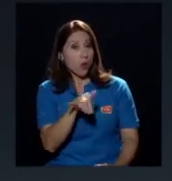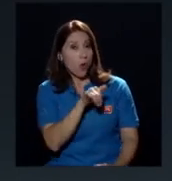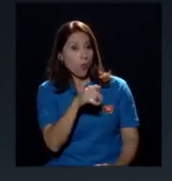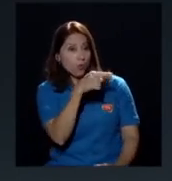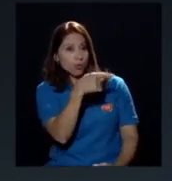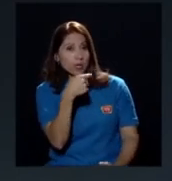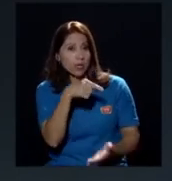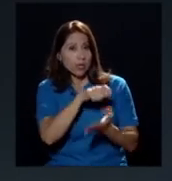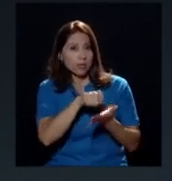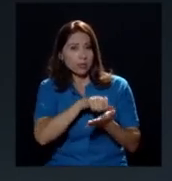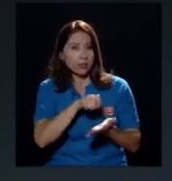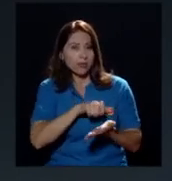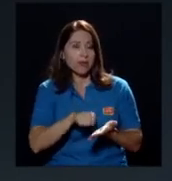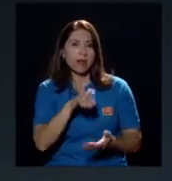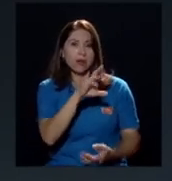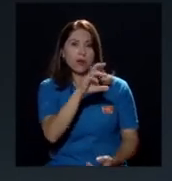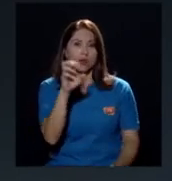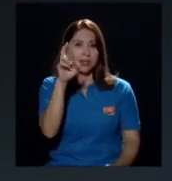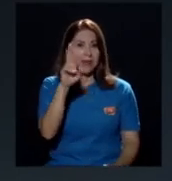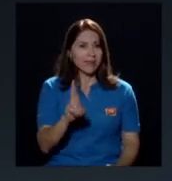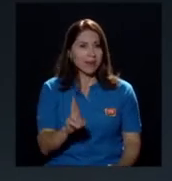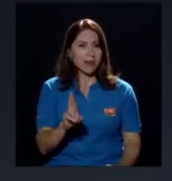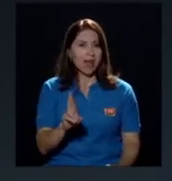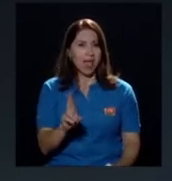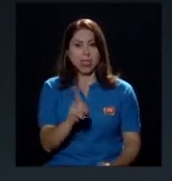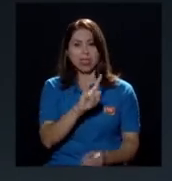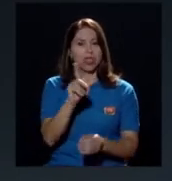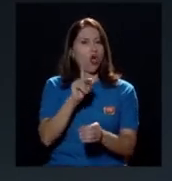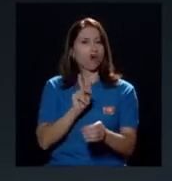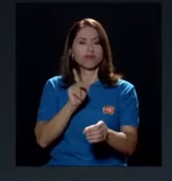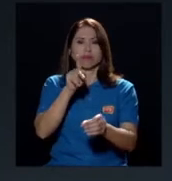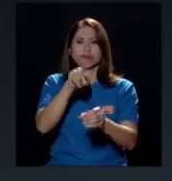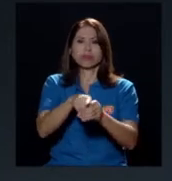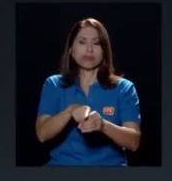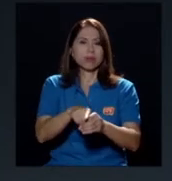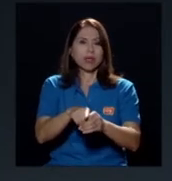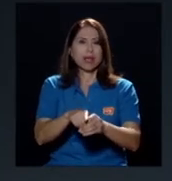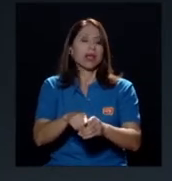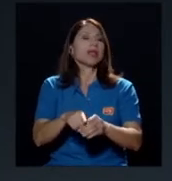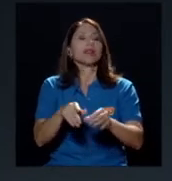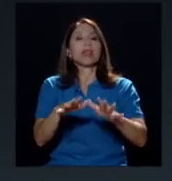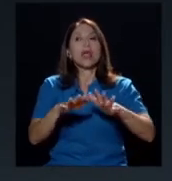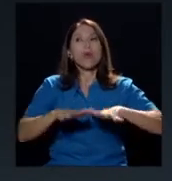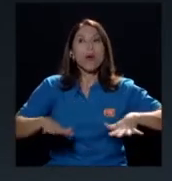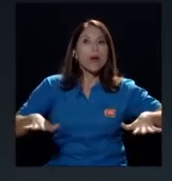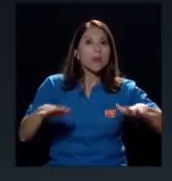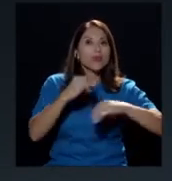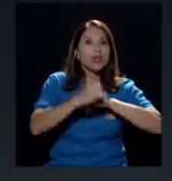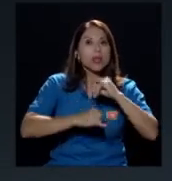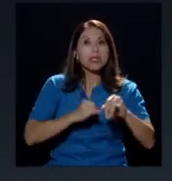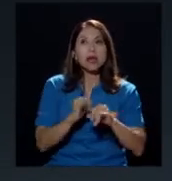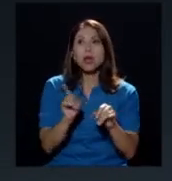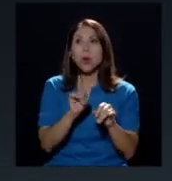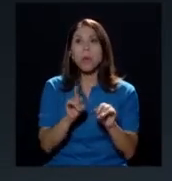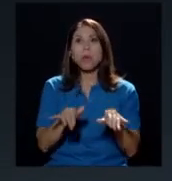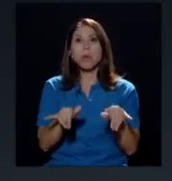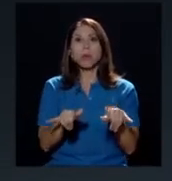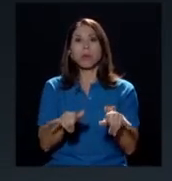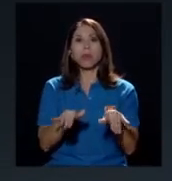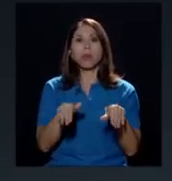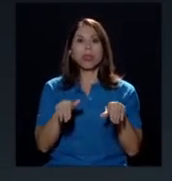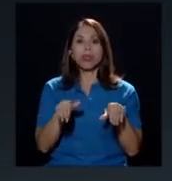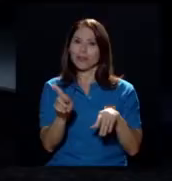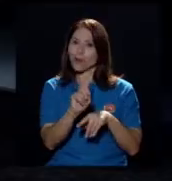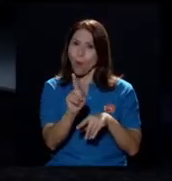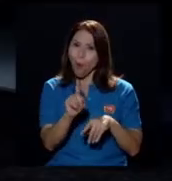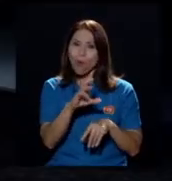es un participante del ámbito internacional incoloro y el sabor o no no tiene alianzas y que conviene